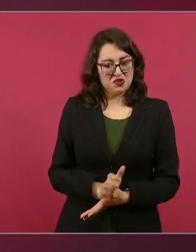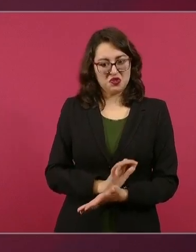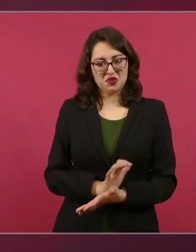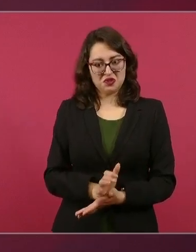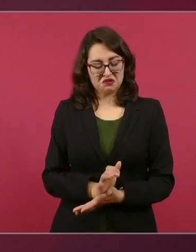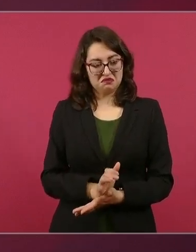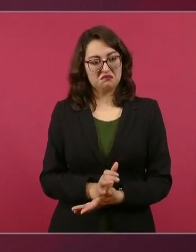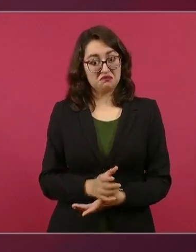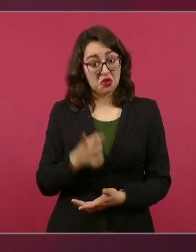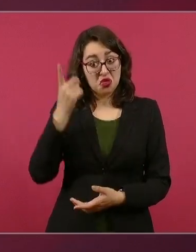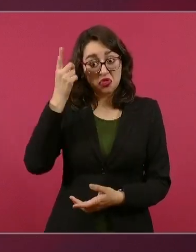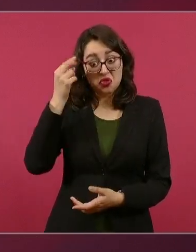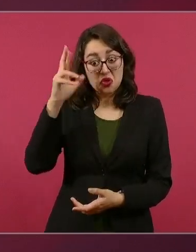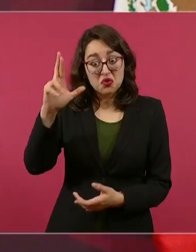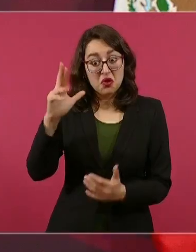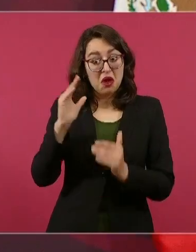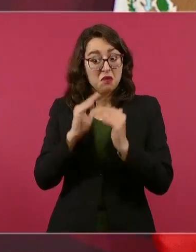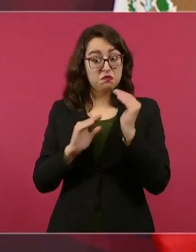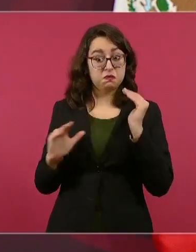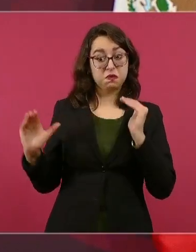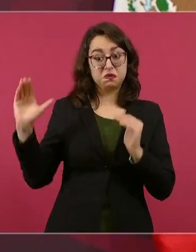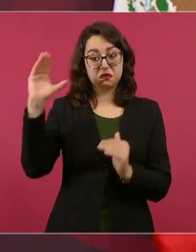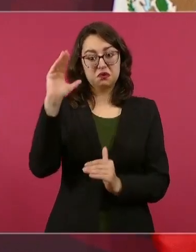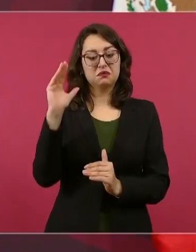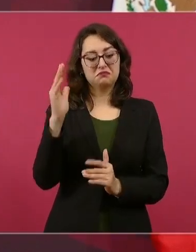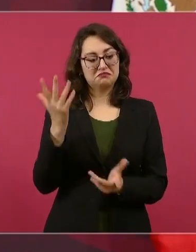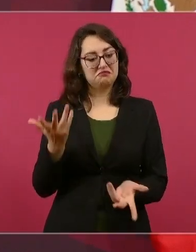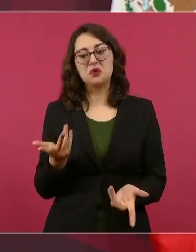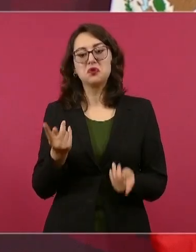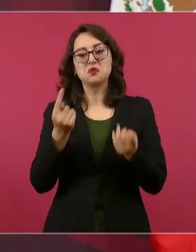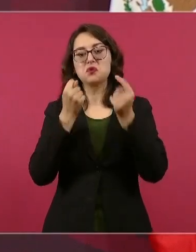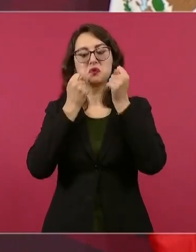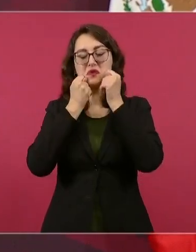con doctorado o postdoctorado.